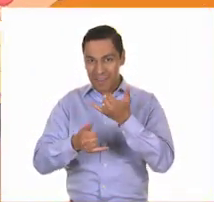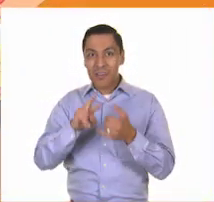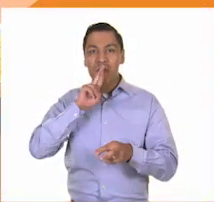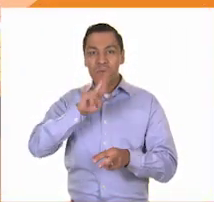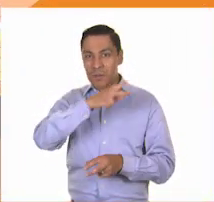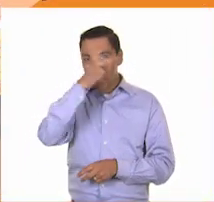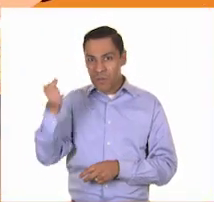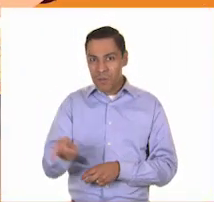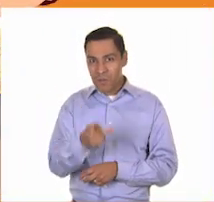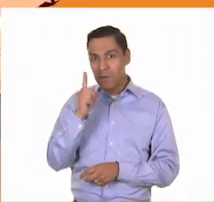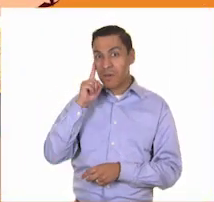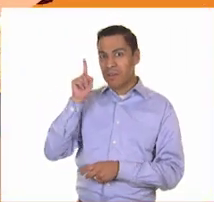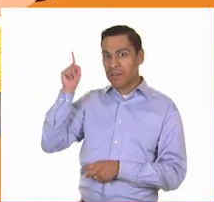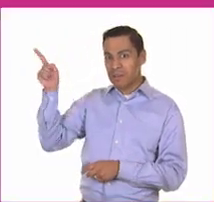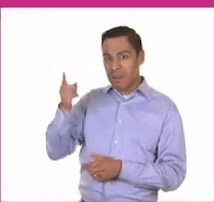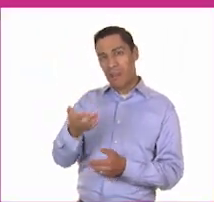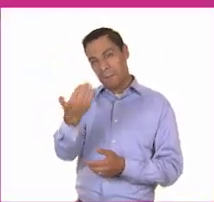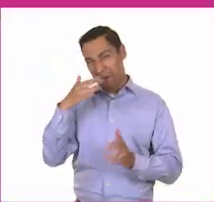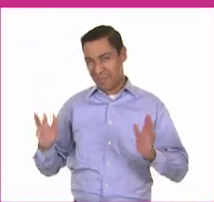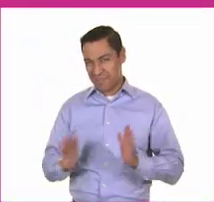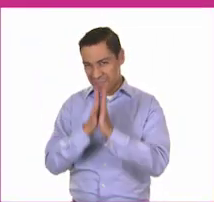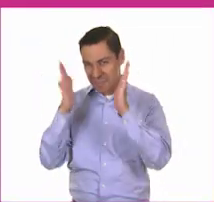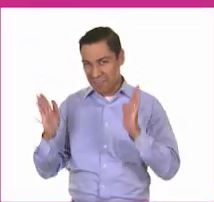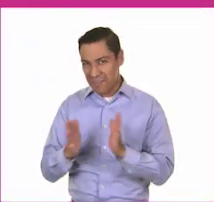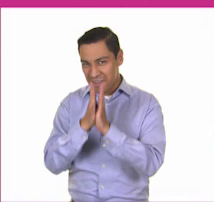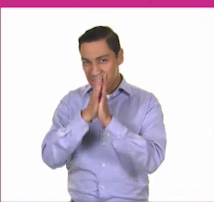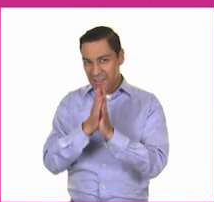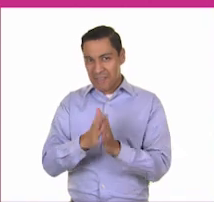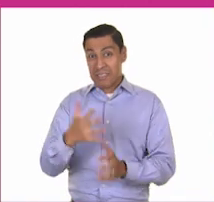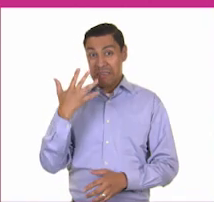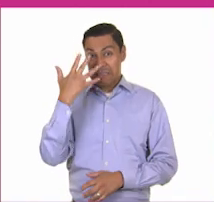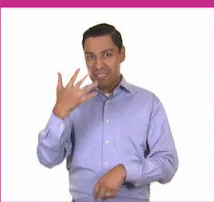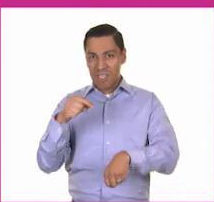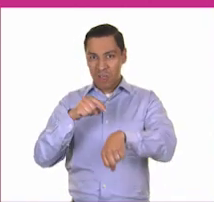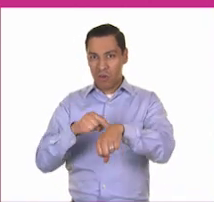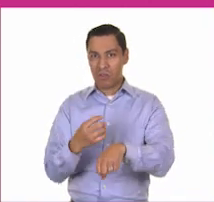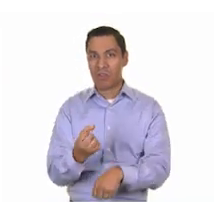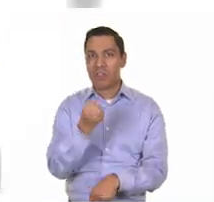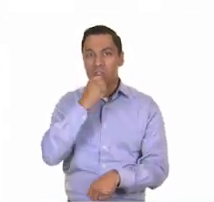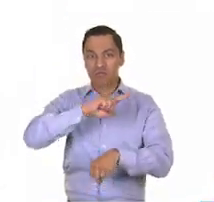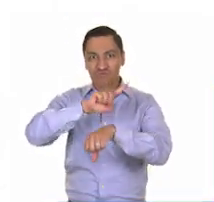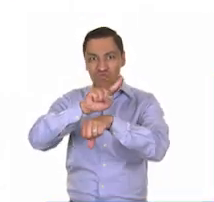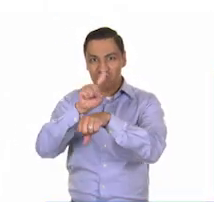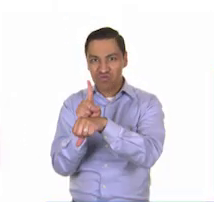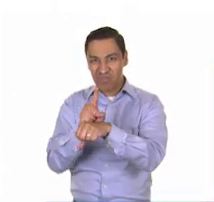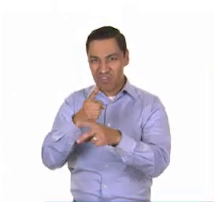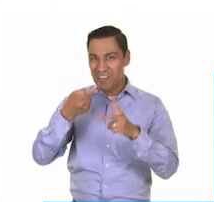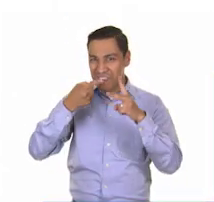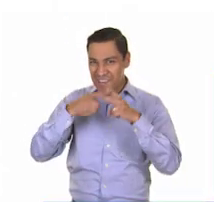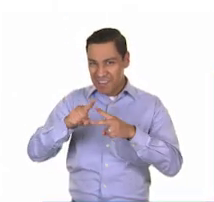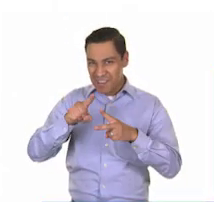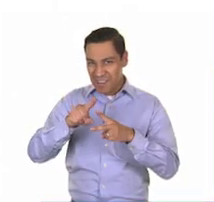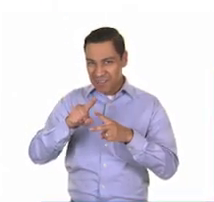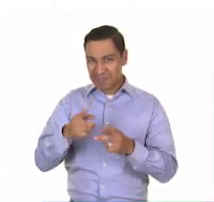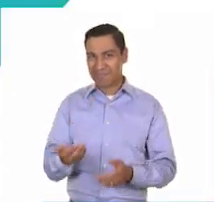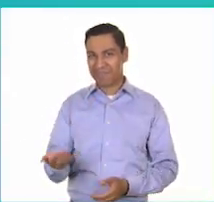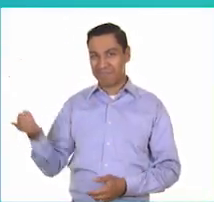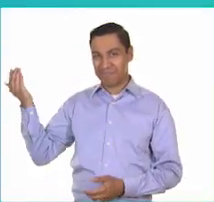la pregunta, ven a participar. Hay 5 segundos, vamos a contestar.